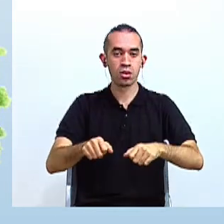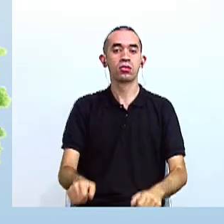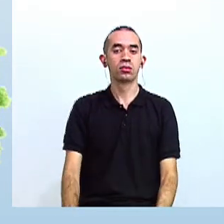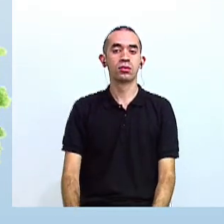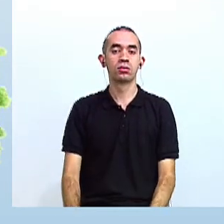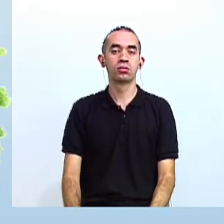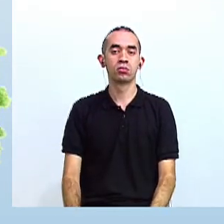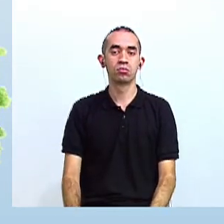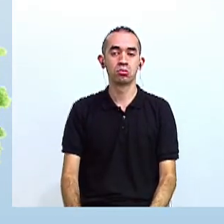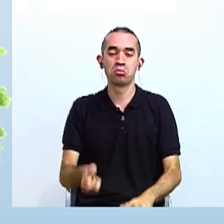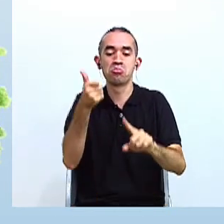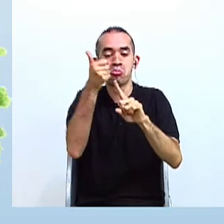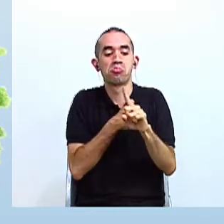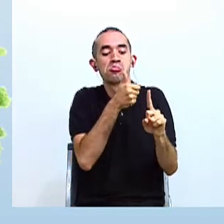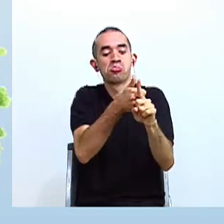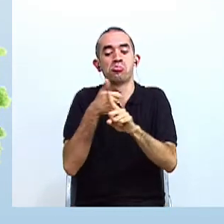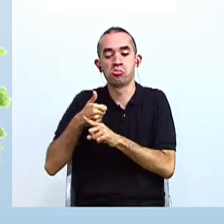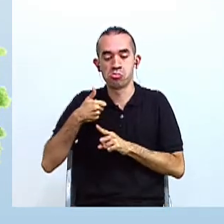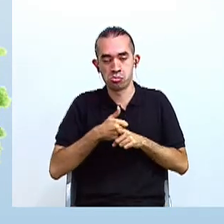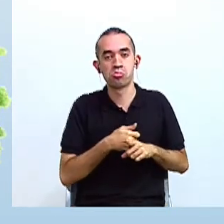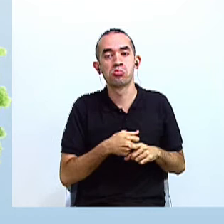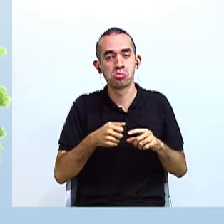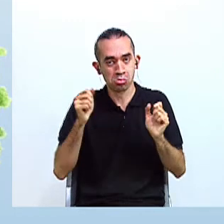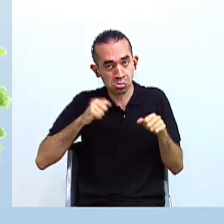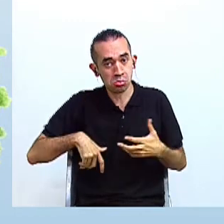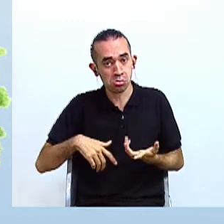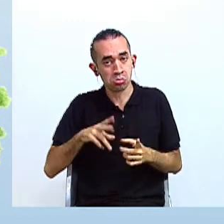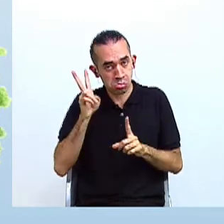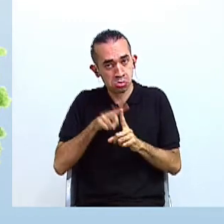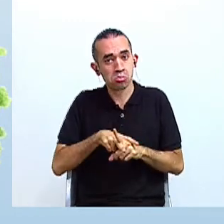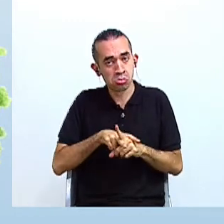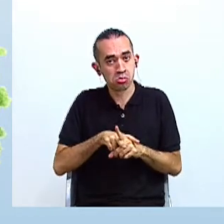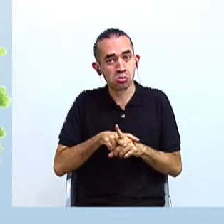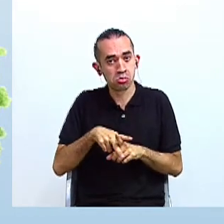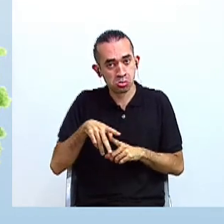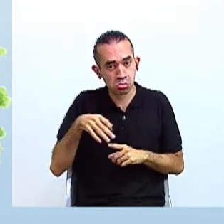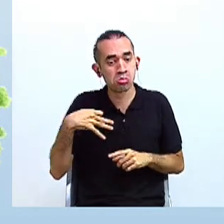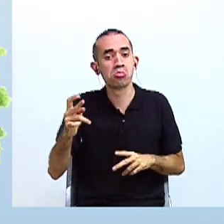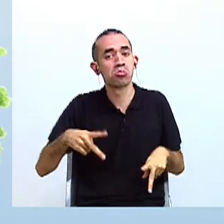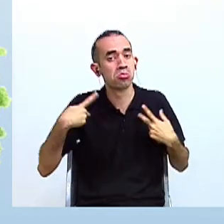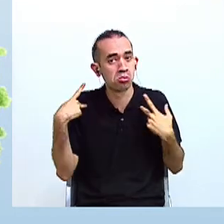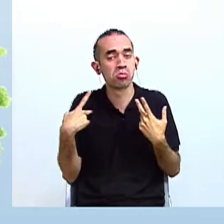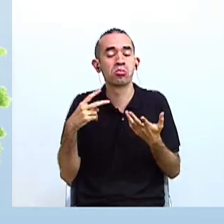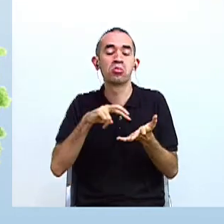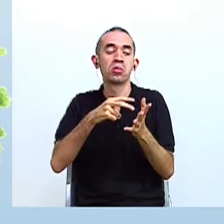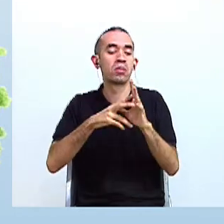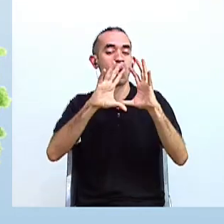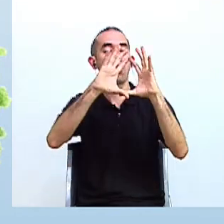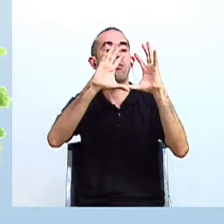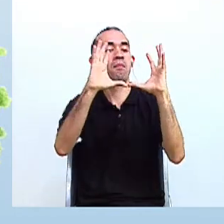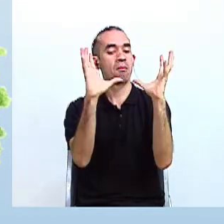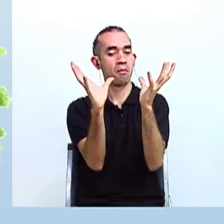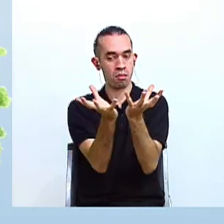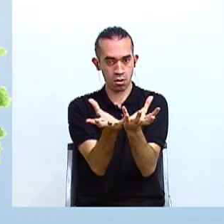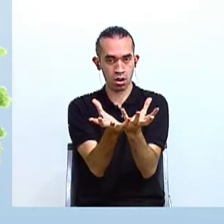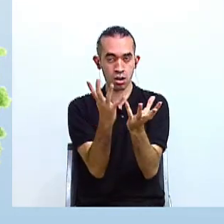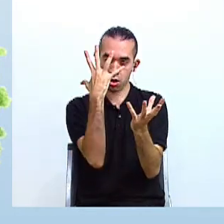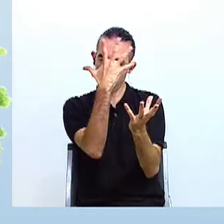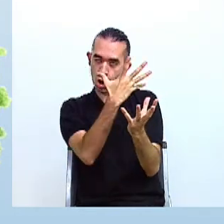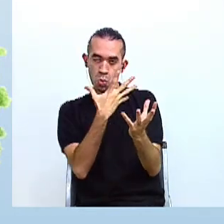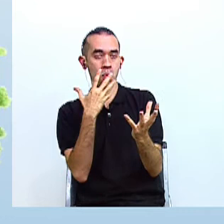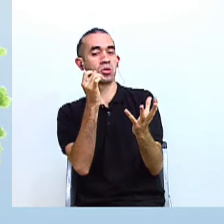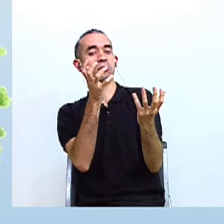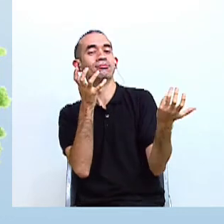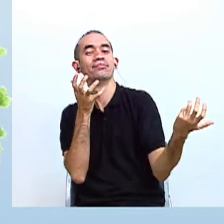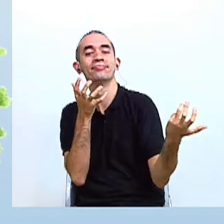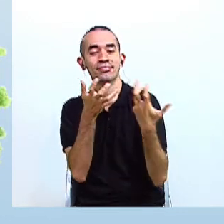soluciones que cada uno de nosotros podemos aplicar precisamente para que nuestro planeta sea un planeta habitable, un planeta agradable, un